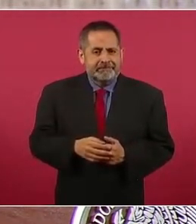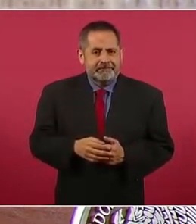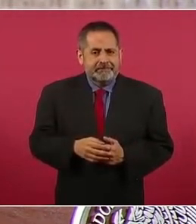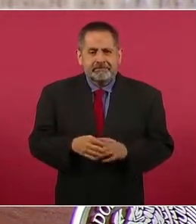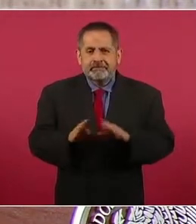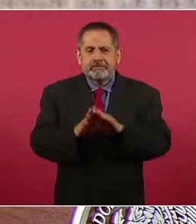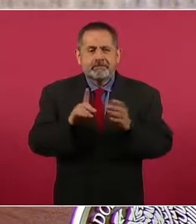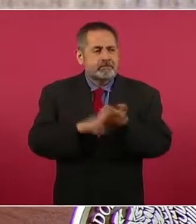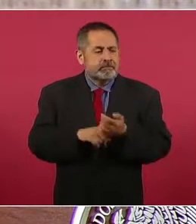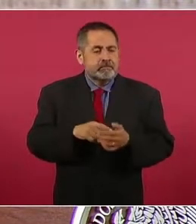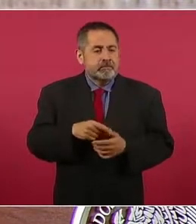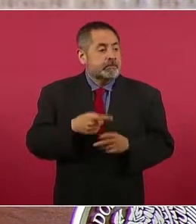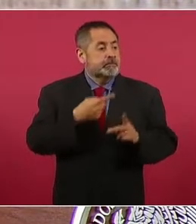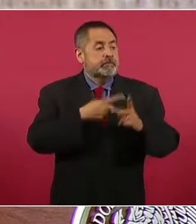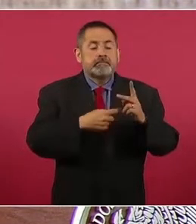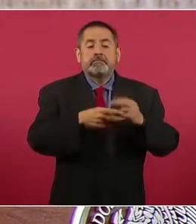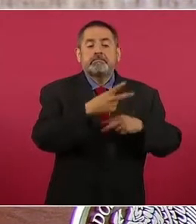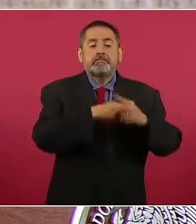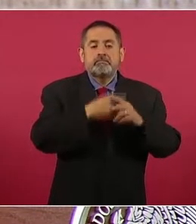surgen los sicarios,